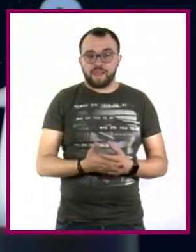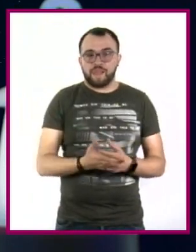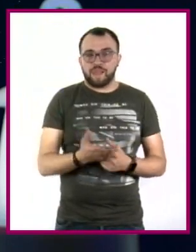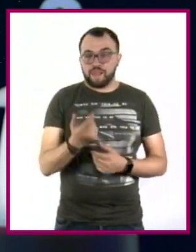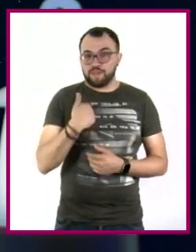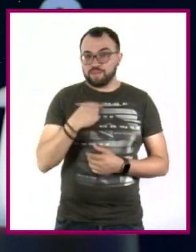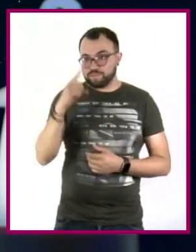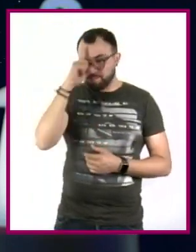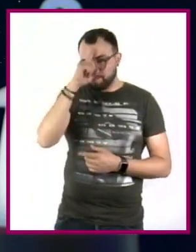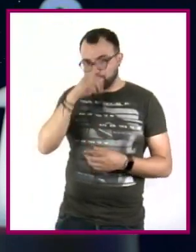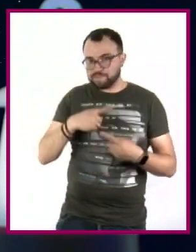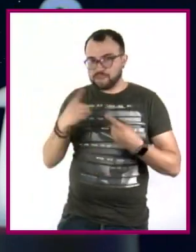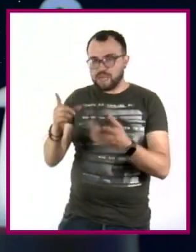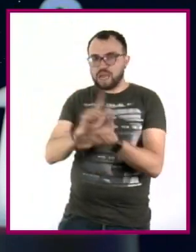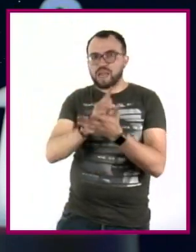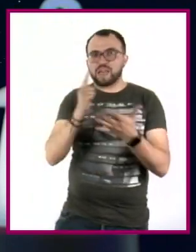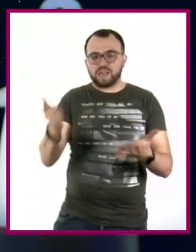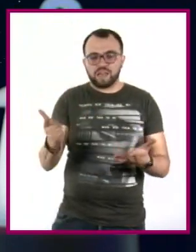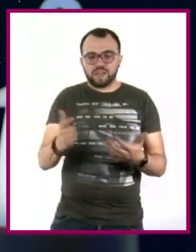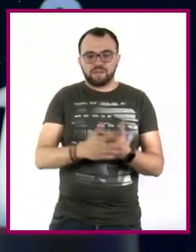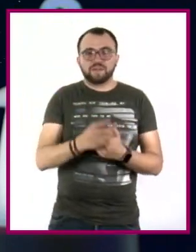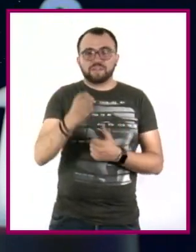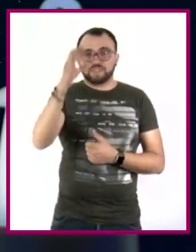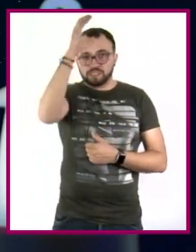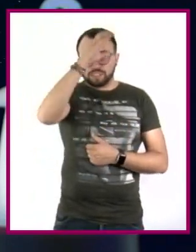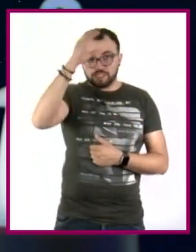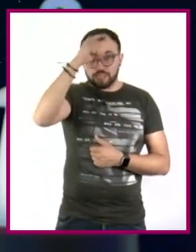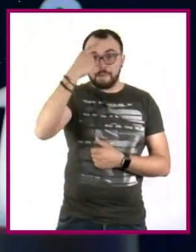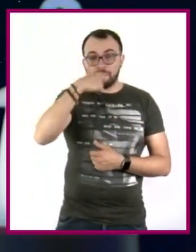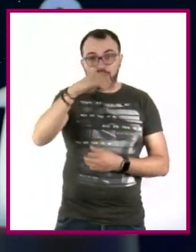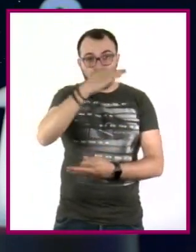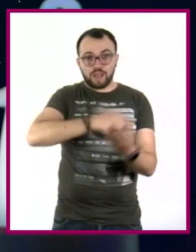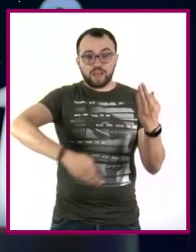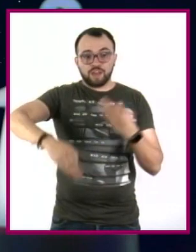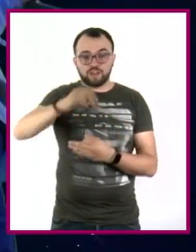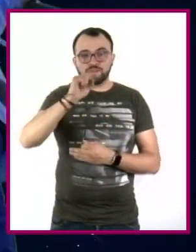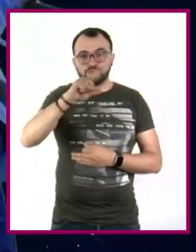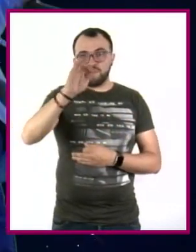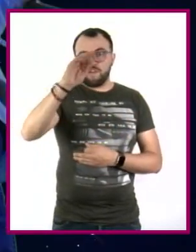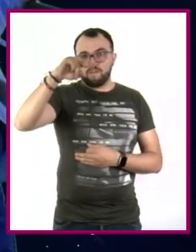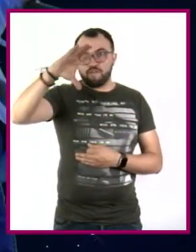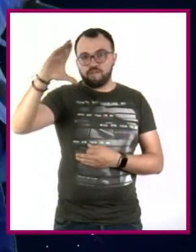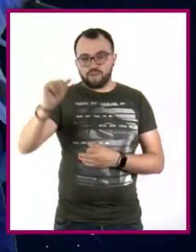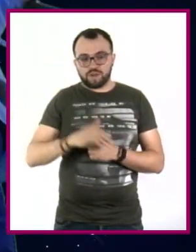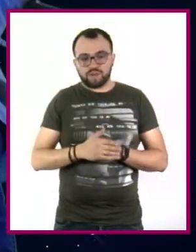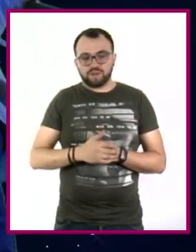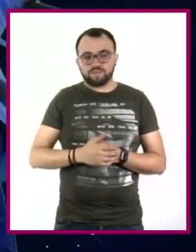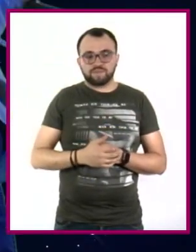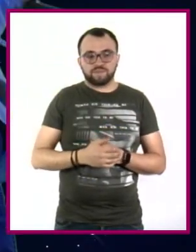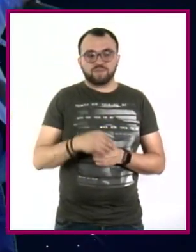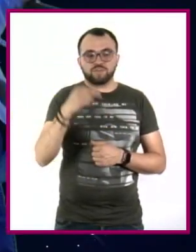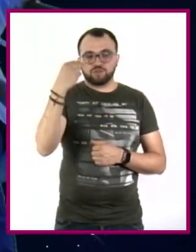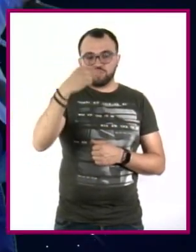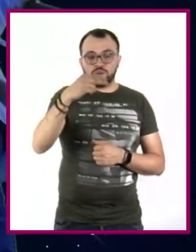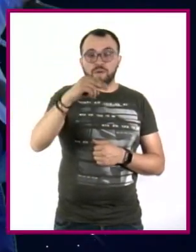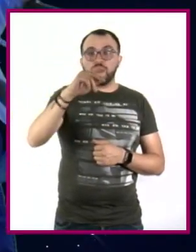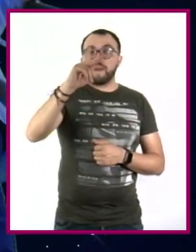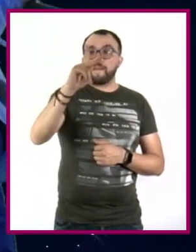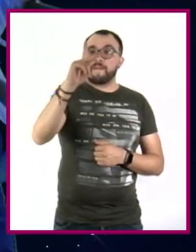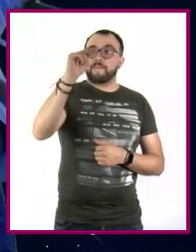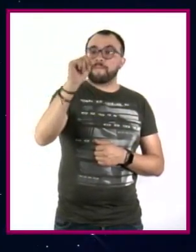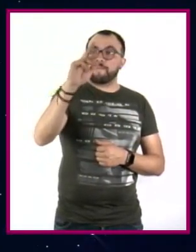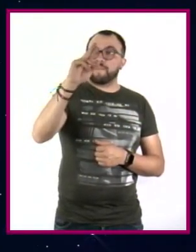voy a recomendar un libro de la colección La Ciencia para Todos del Fondo de Cultura Económica. Se llama así tal cual,